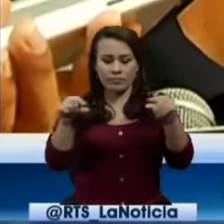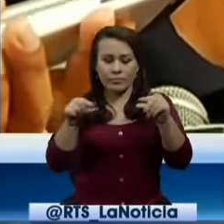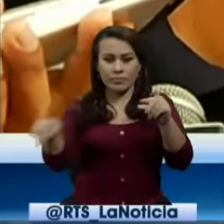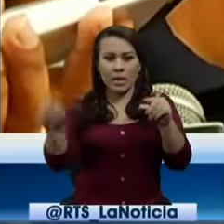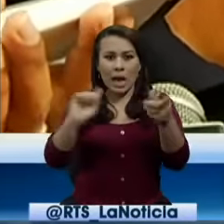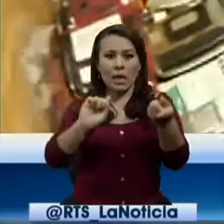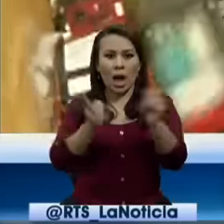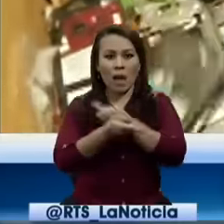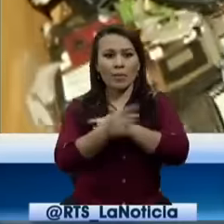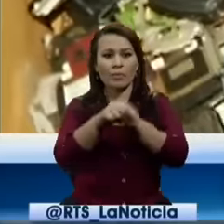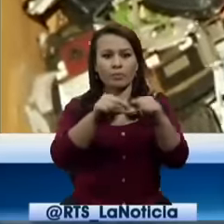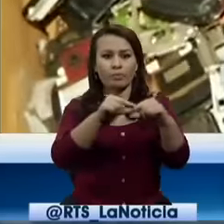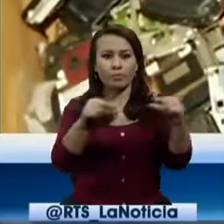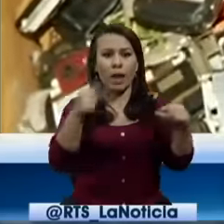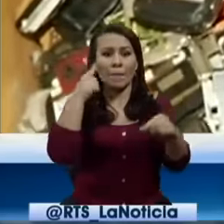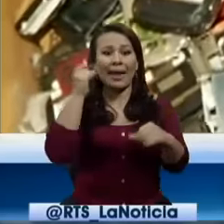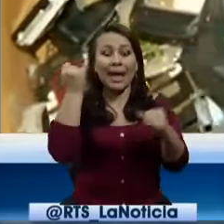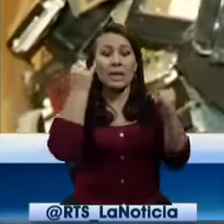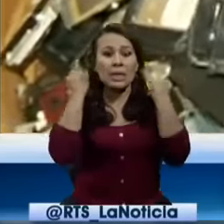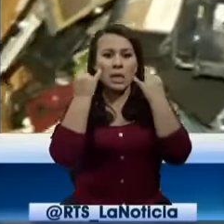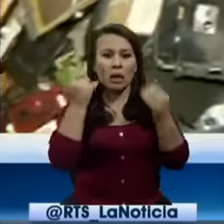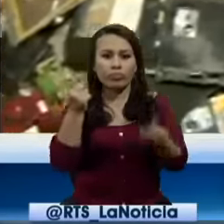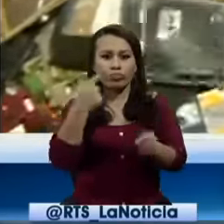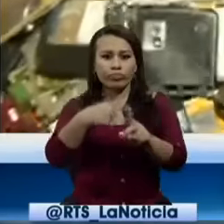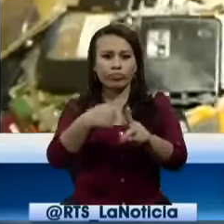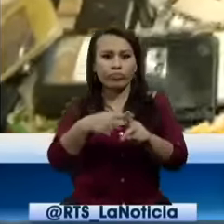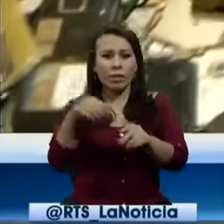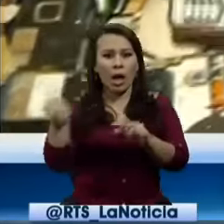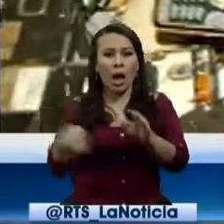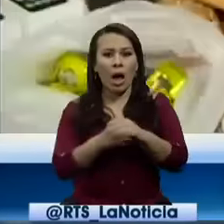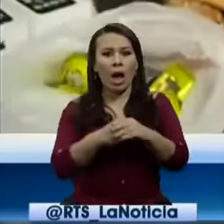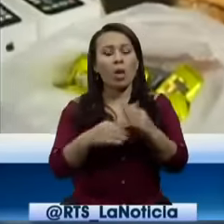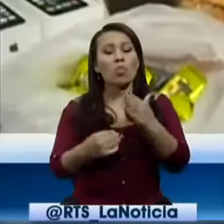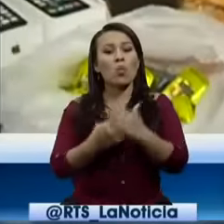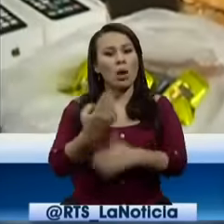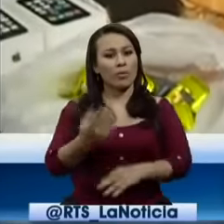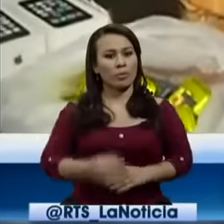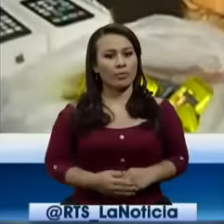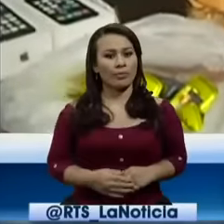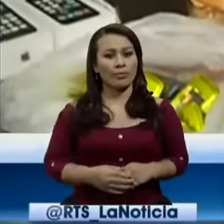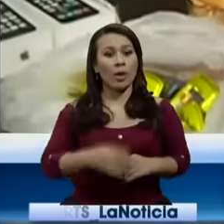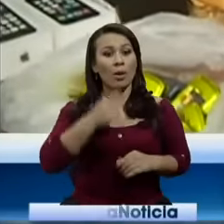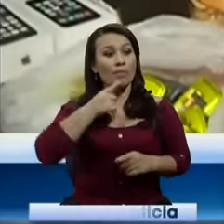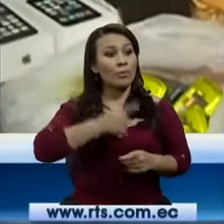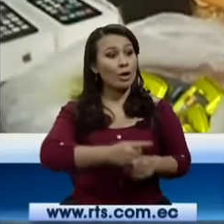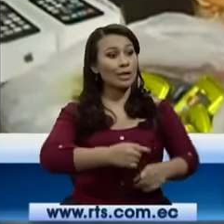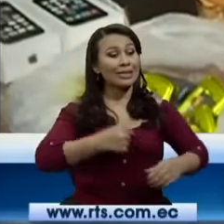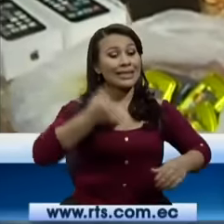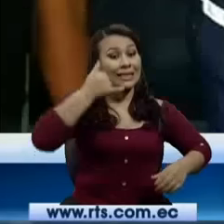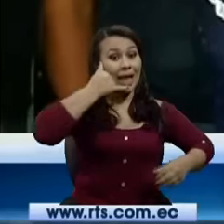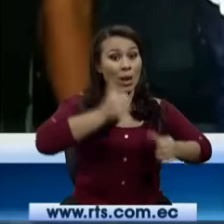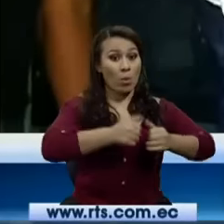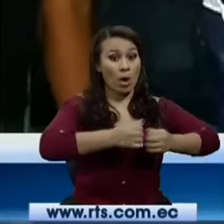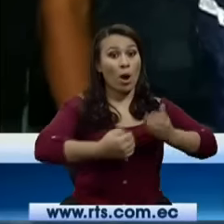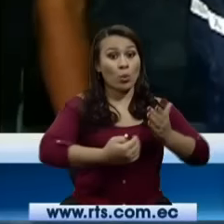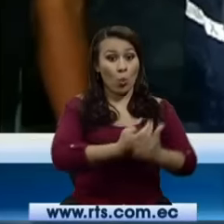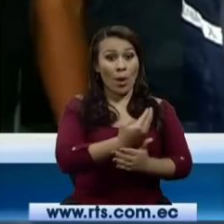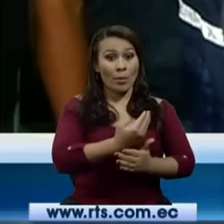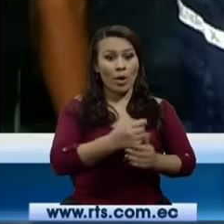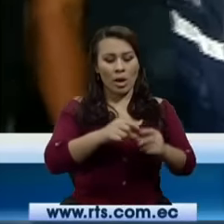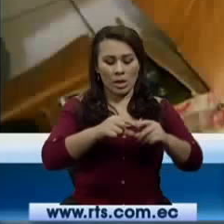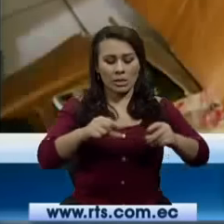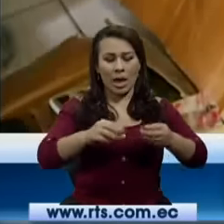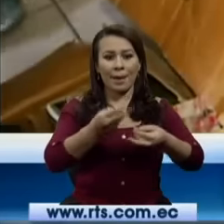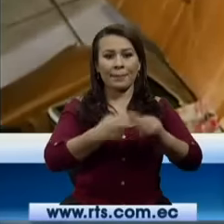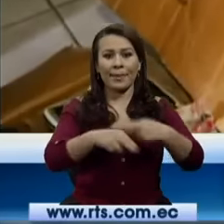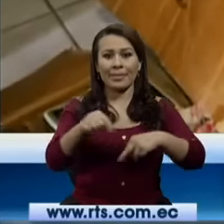demás eh sistemas de identidad a los teléfonos nuevos entonces de esta manera el teléfono nuevo que que viene de otro país